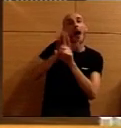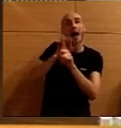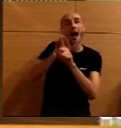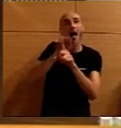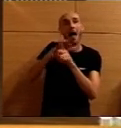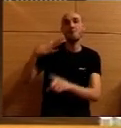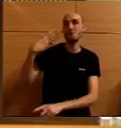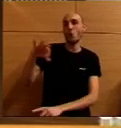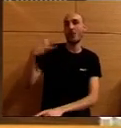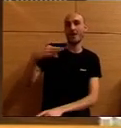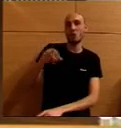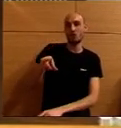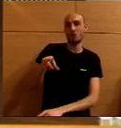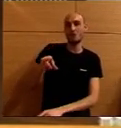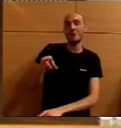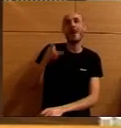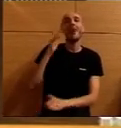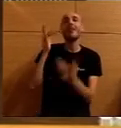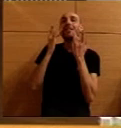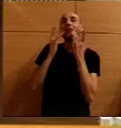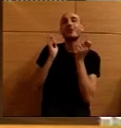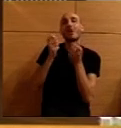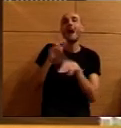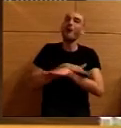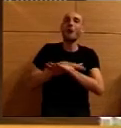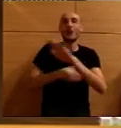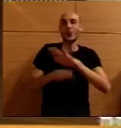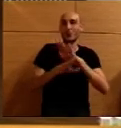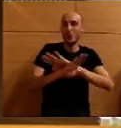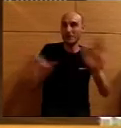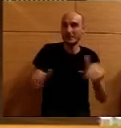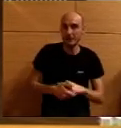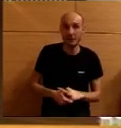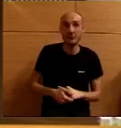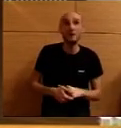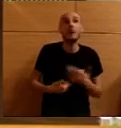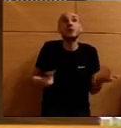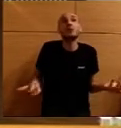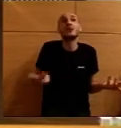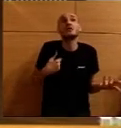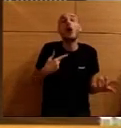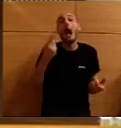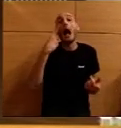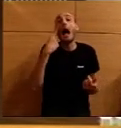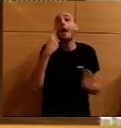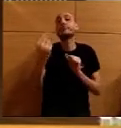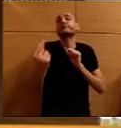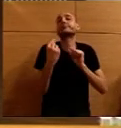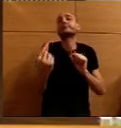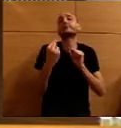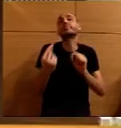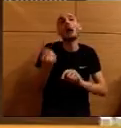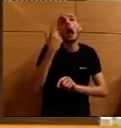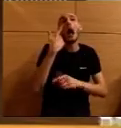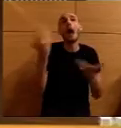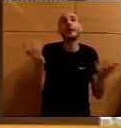y continuar un tiempecito más en la Moncloa. Así que estoy abierta a que la bancada de enfrente pues nos diga lo que considere